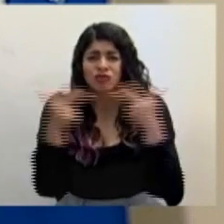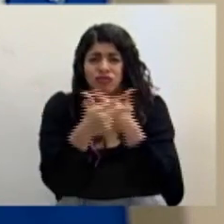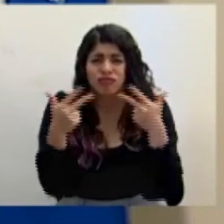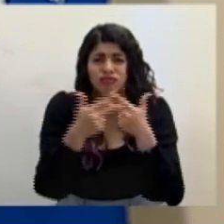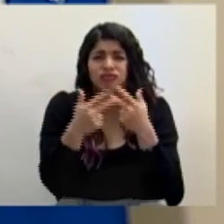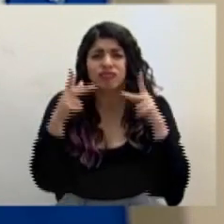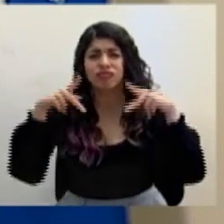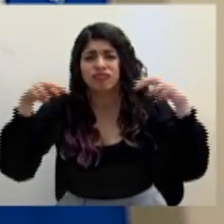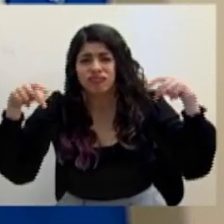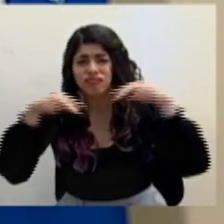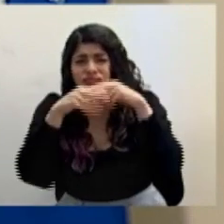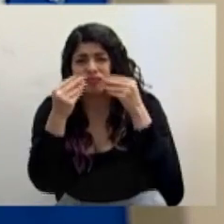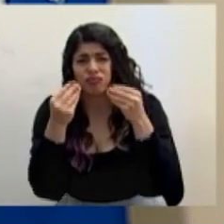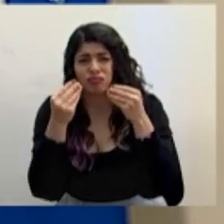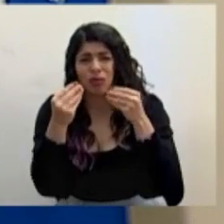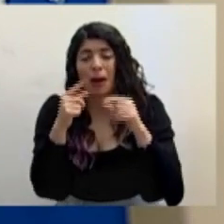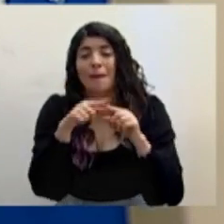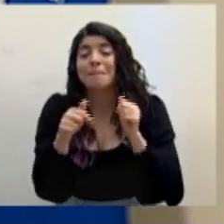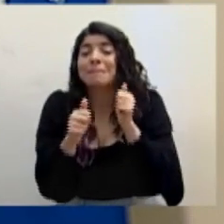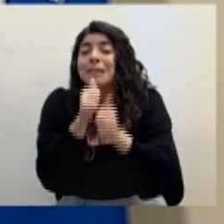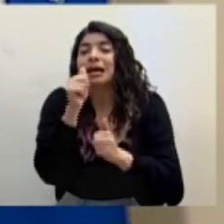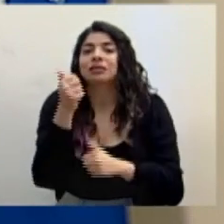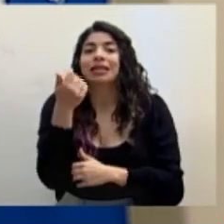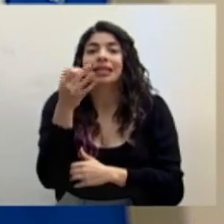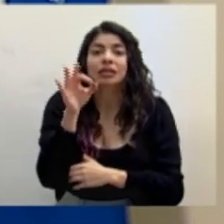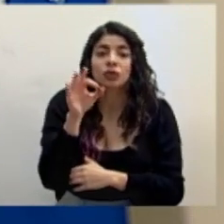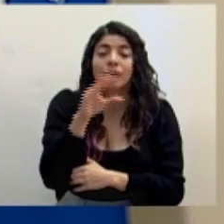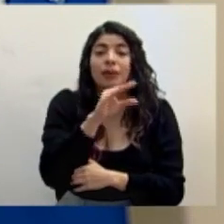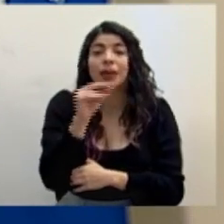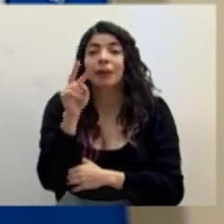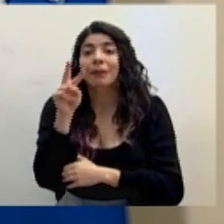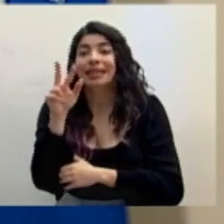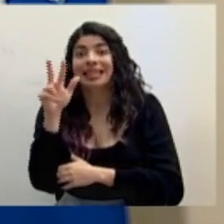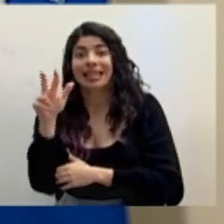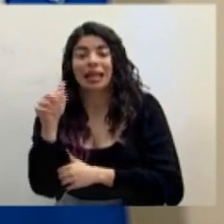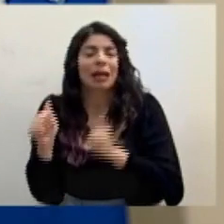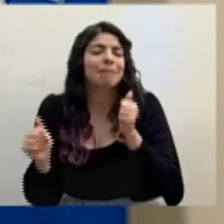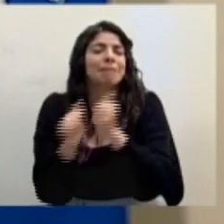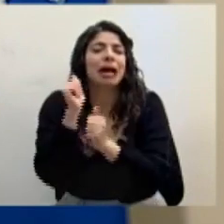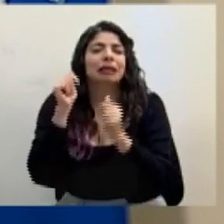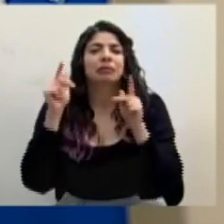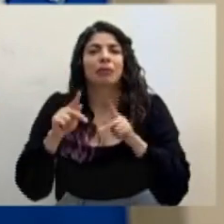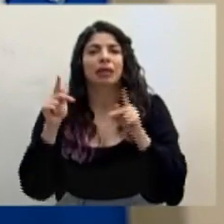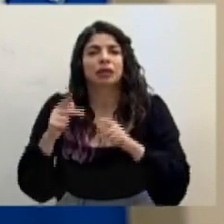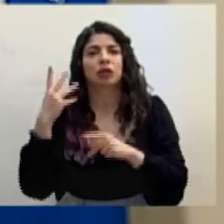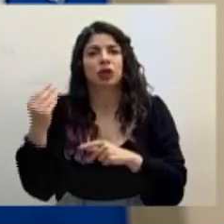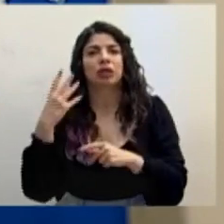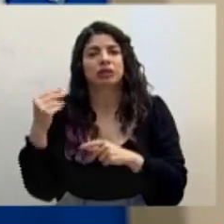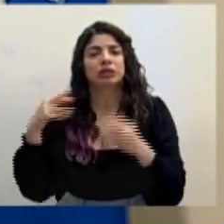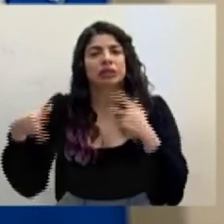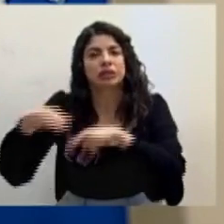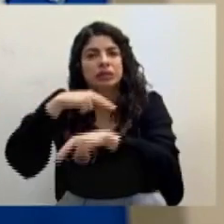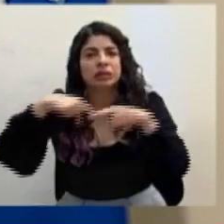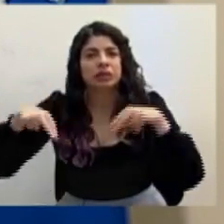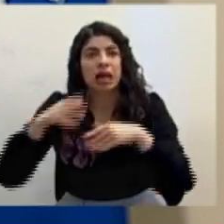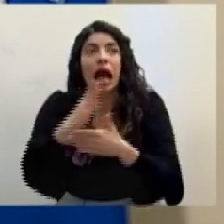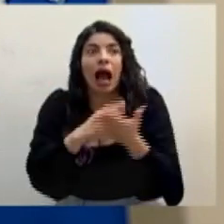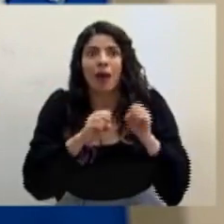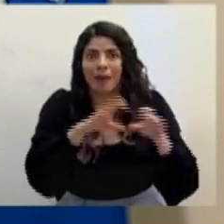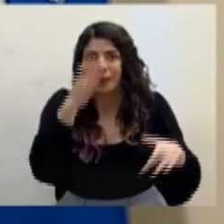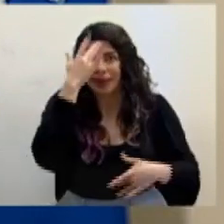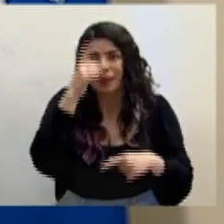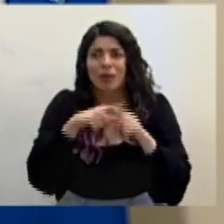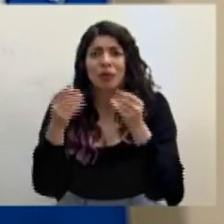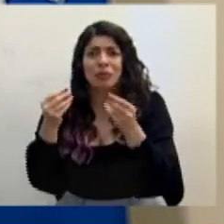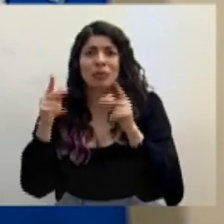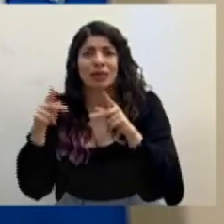siendo 19 y 23 los días con movilidad mayor a la prepandemia. Efectivamente, esto